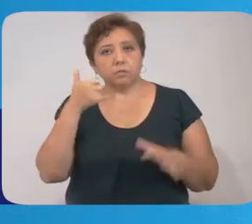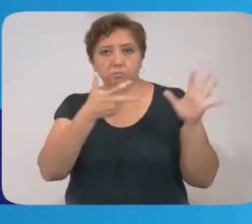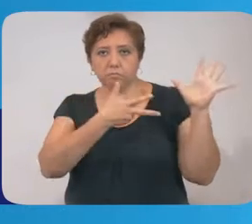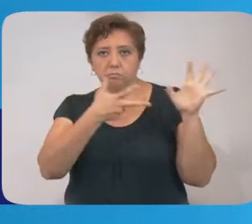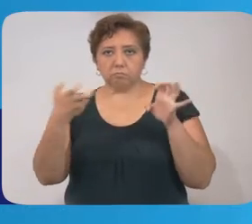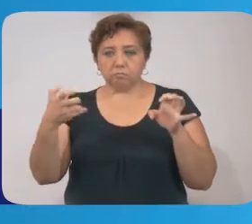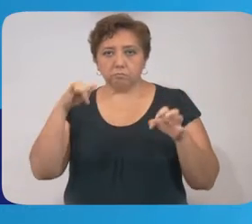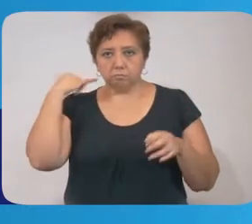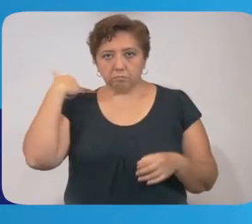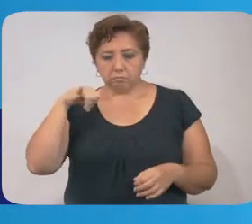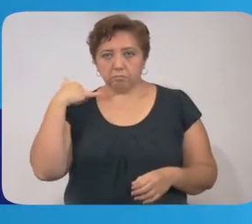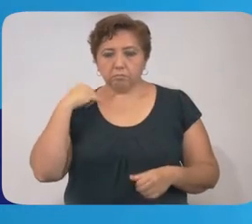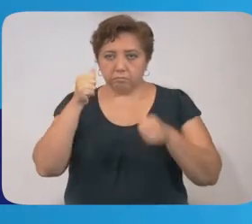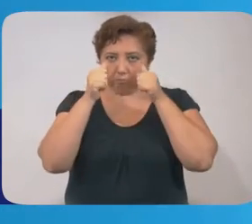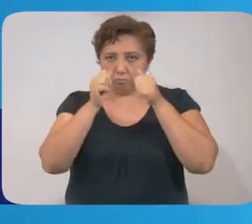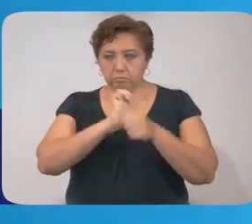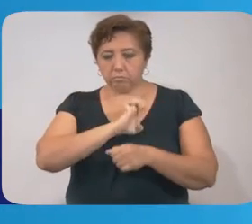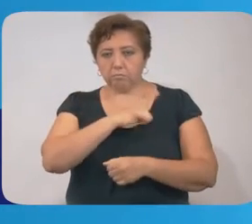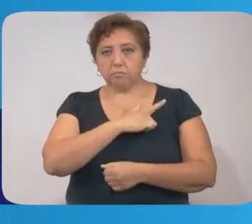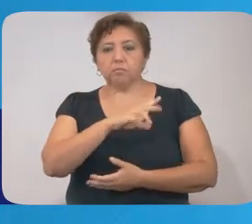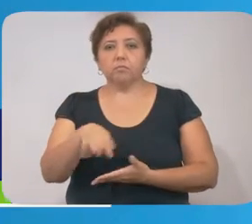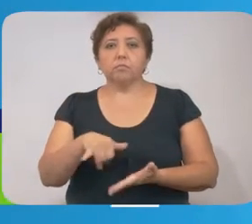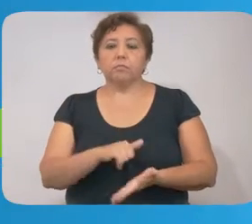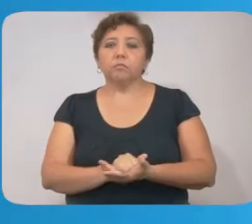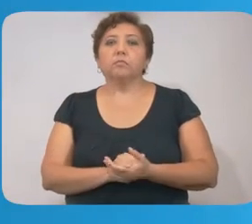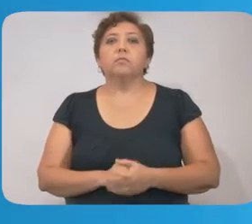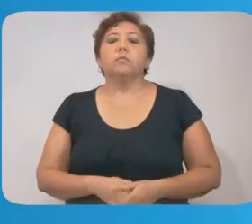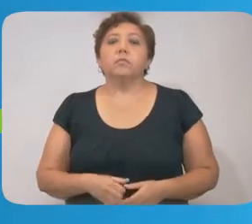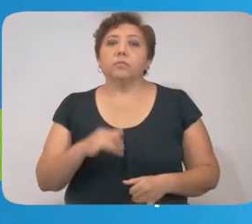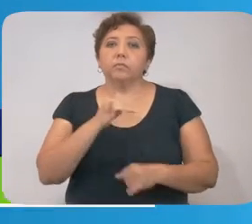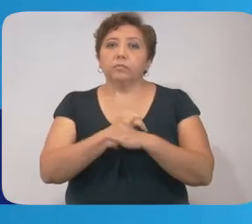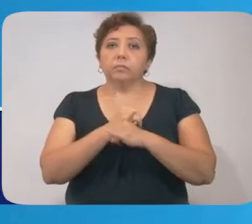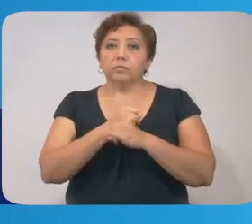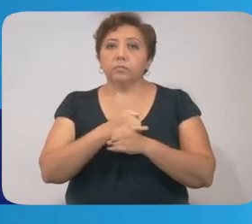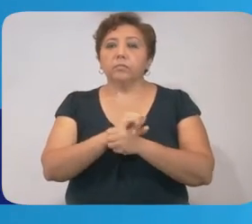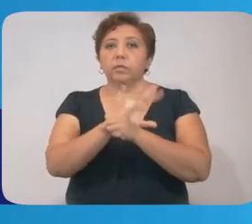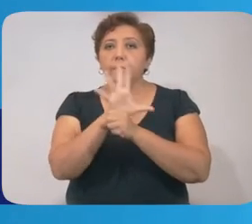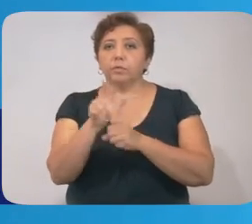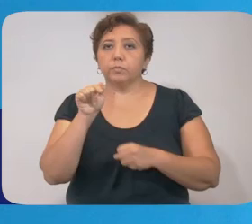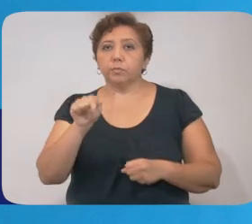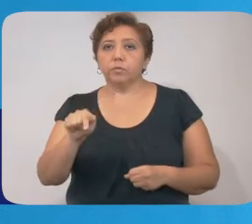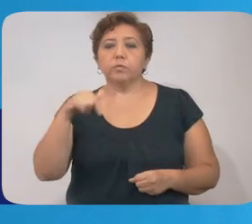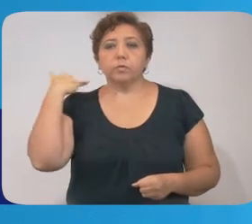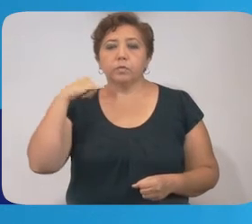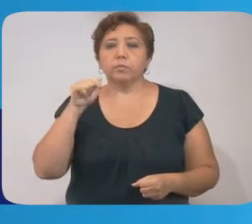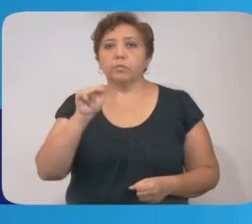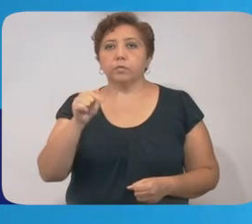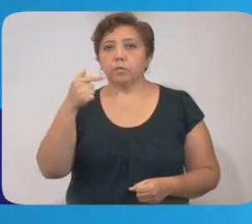telefónica 800 Yucatán atiende en español y en maya. La página de internet